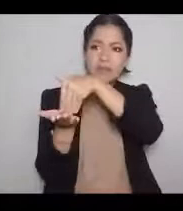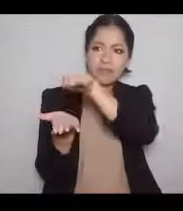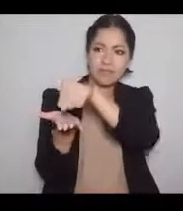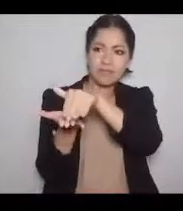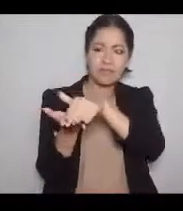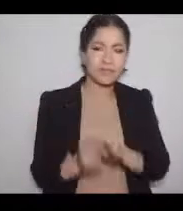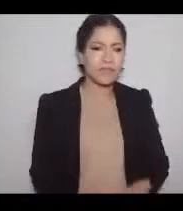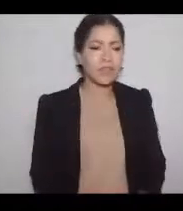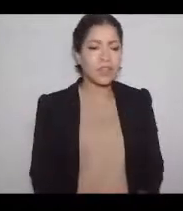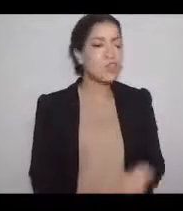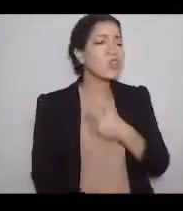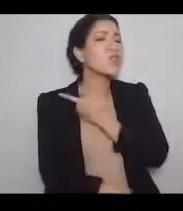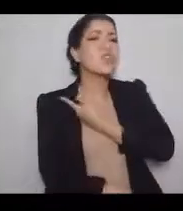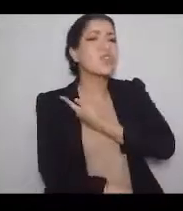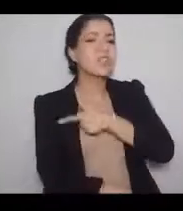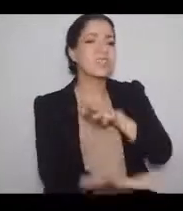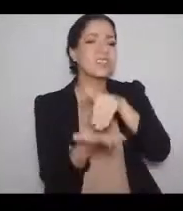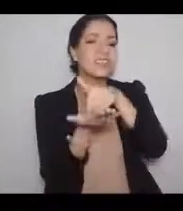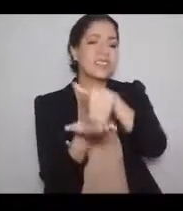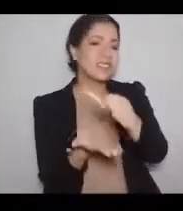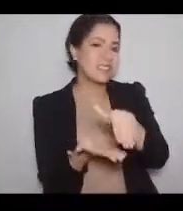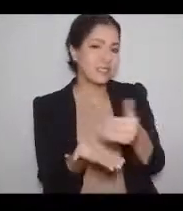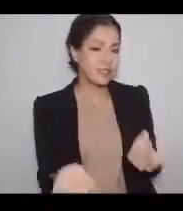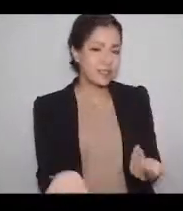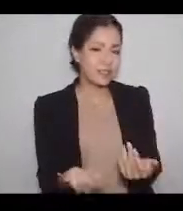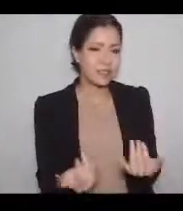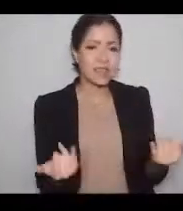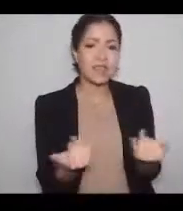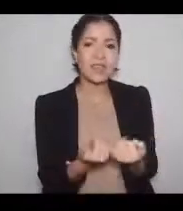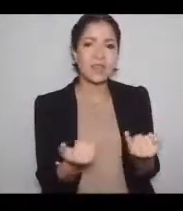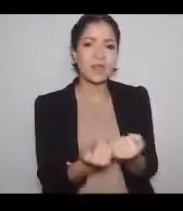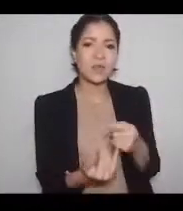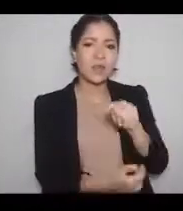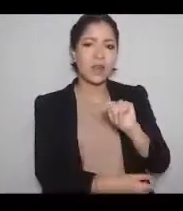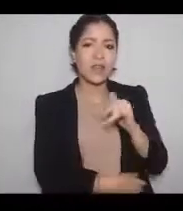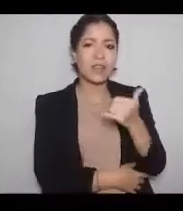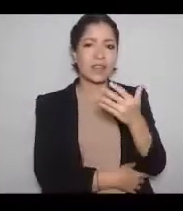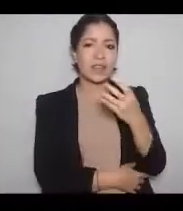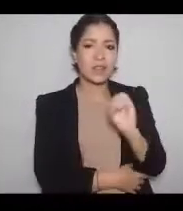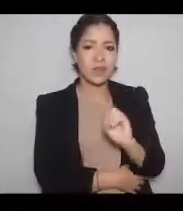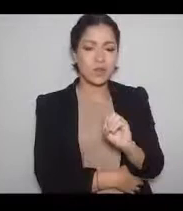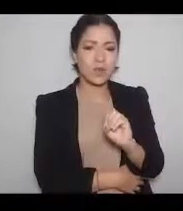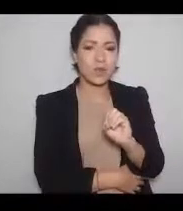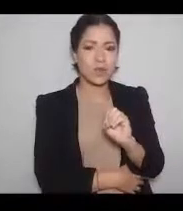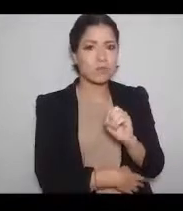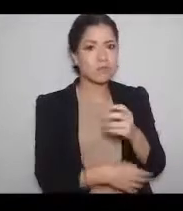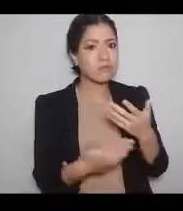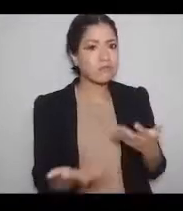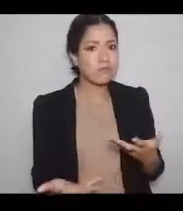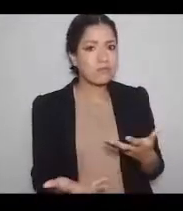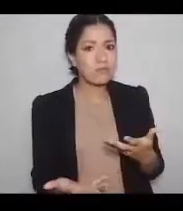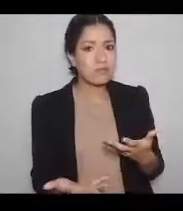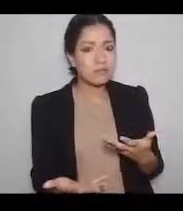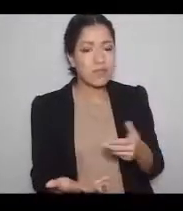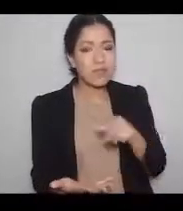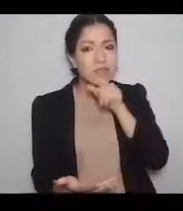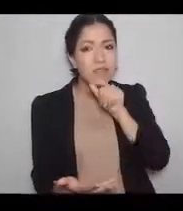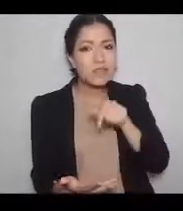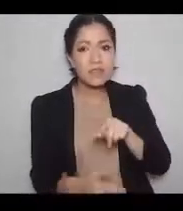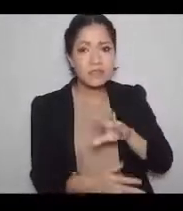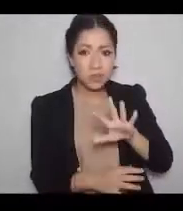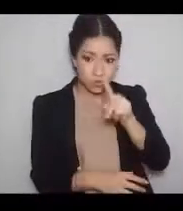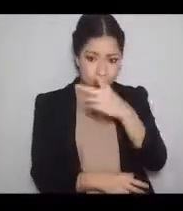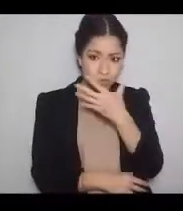¿Tienes hijos? ¿Hijos de verdad? 3 hijas de 2 matrimonios